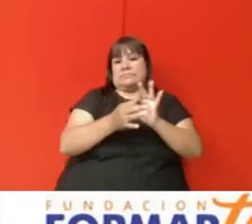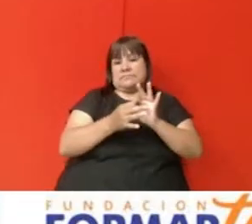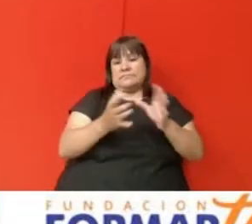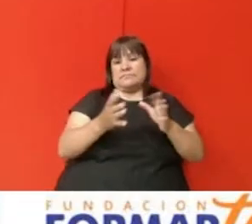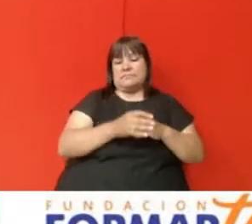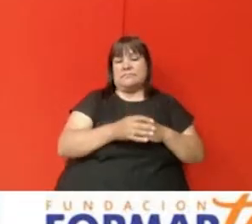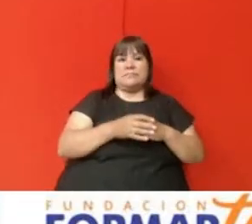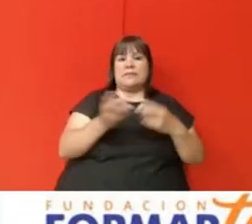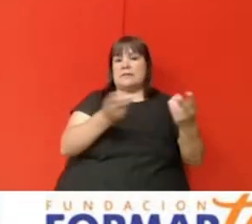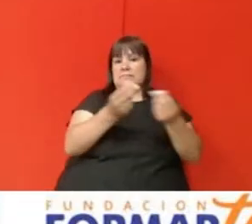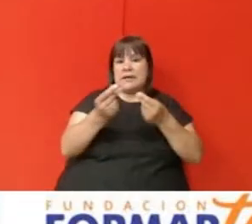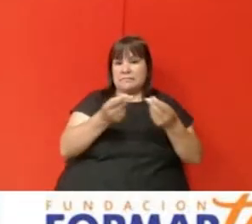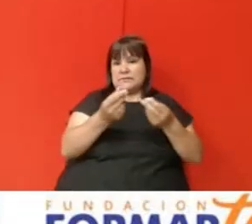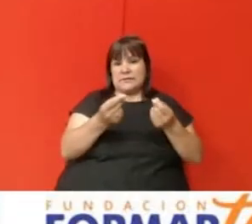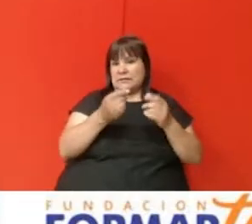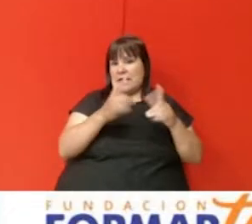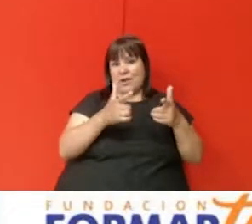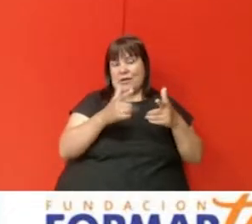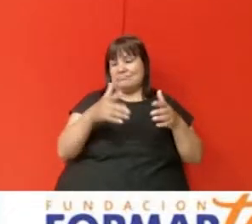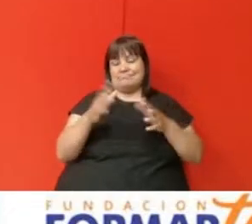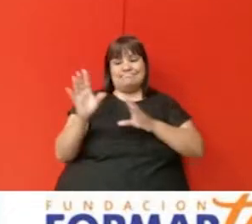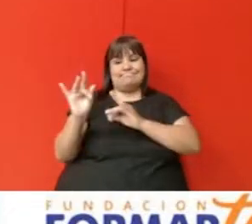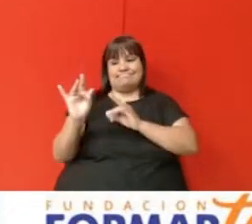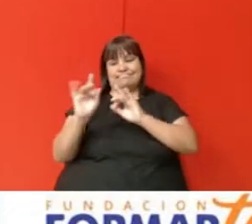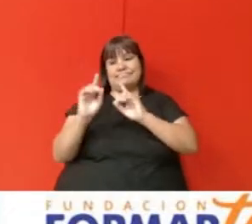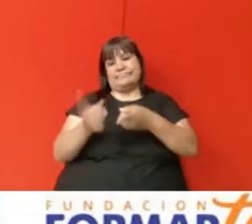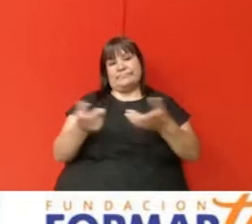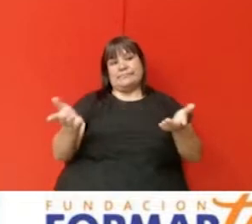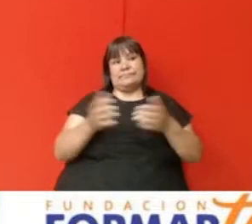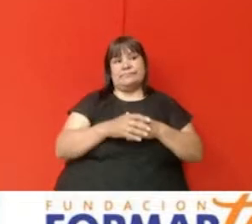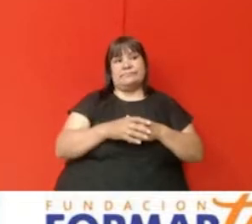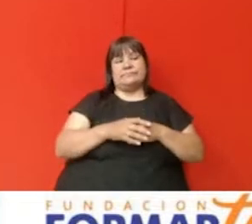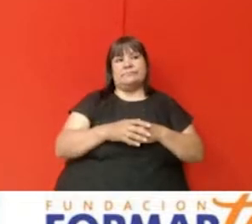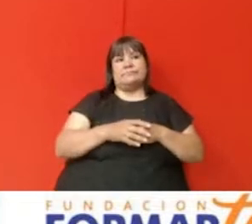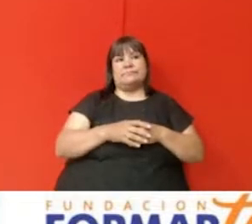remoto si no tenemos un buen financiamiento de esta práctica.